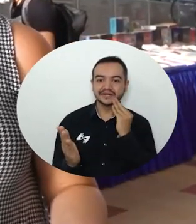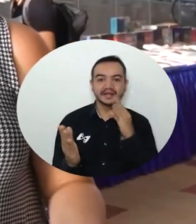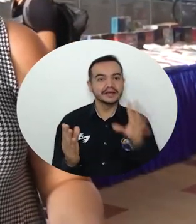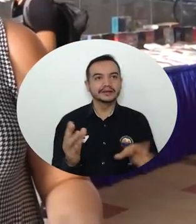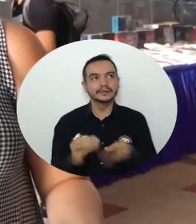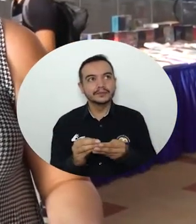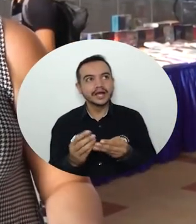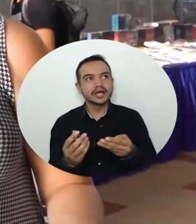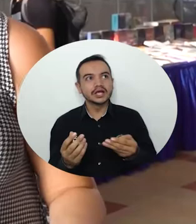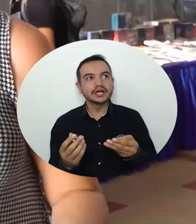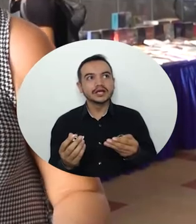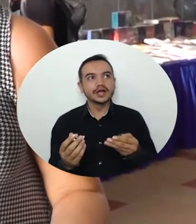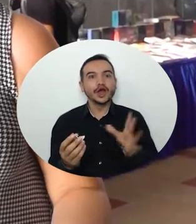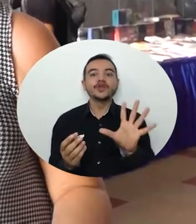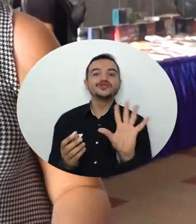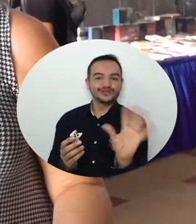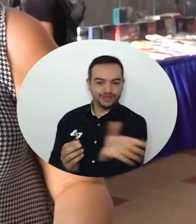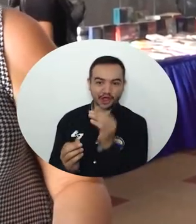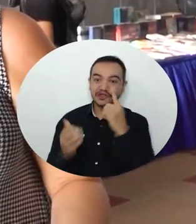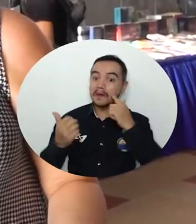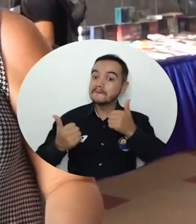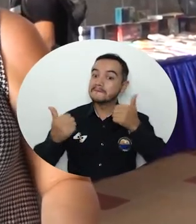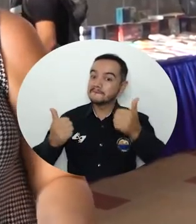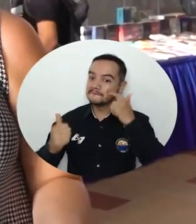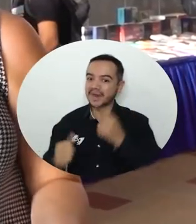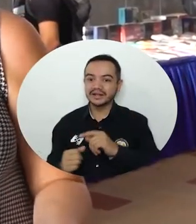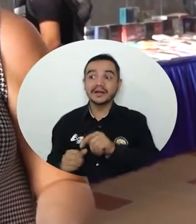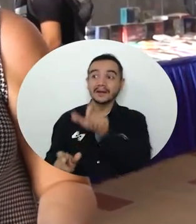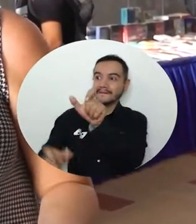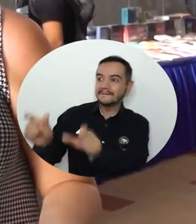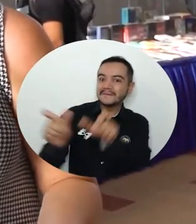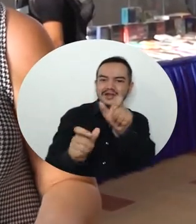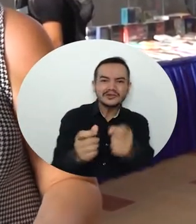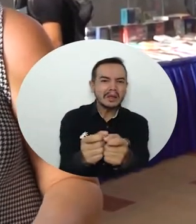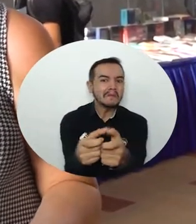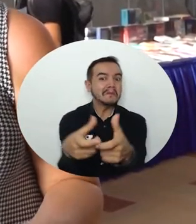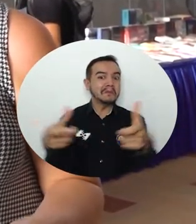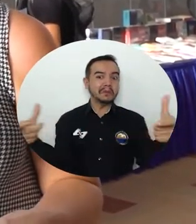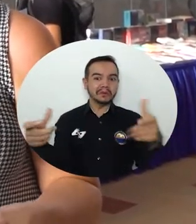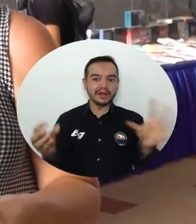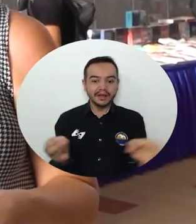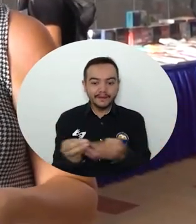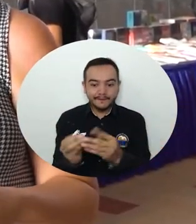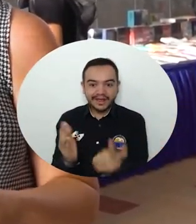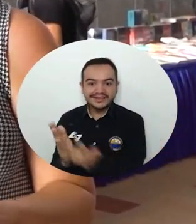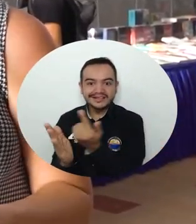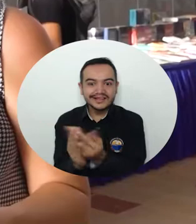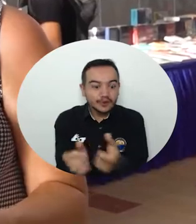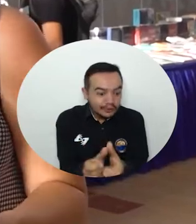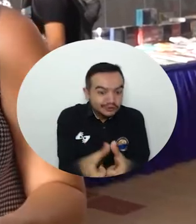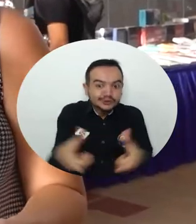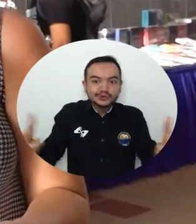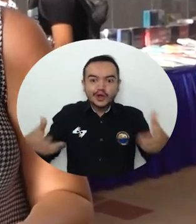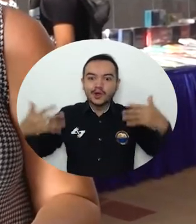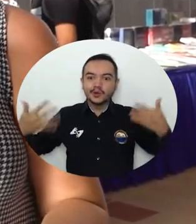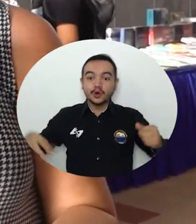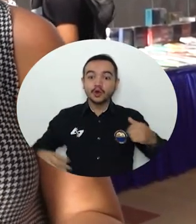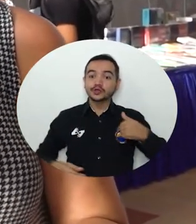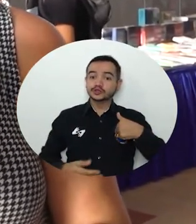y todos son buenos. Hay muchas personas, muchos, muchos libros. Yo